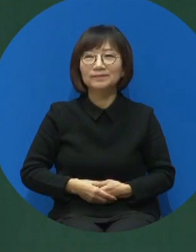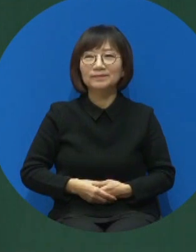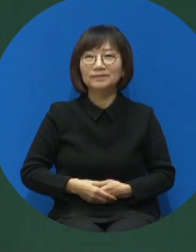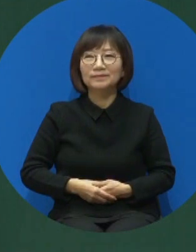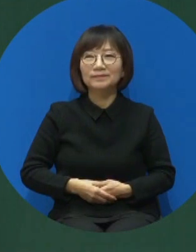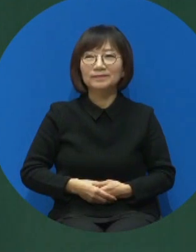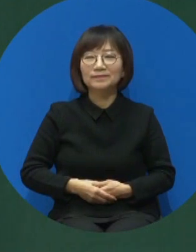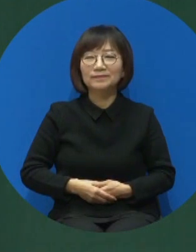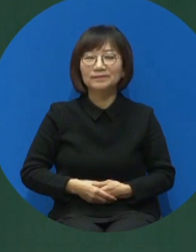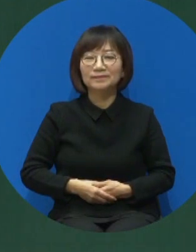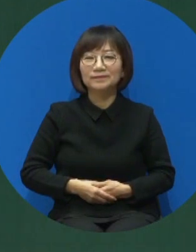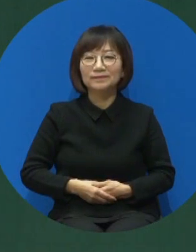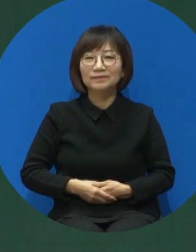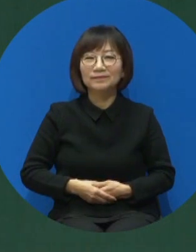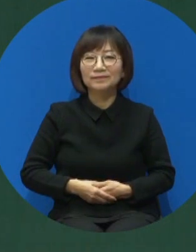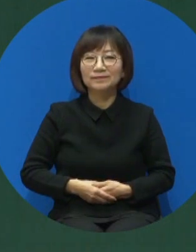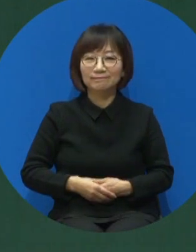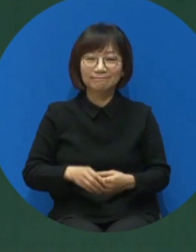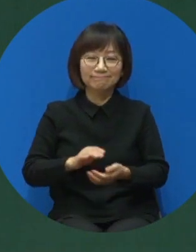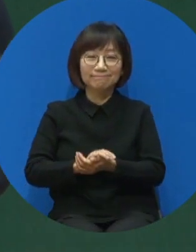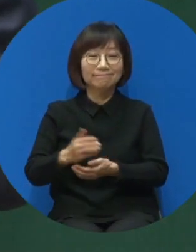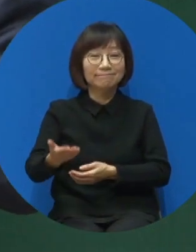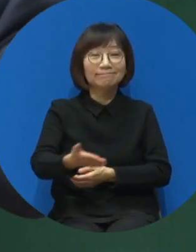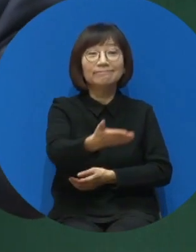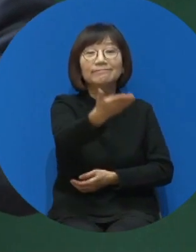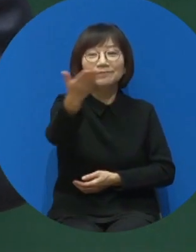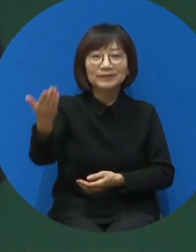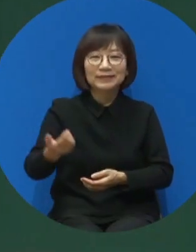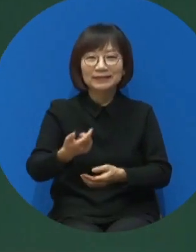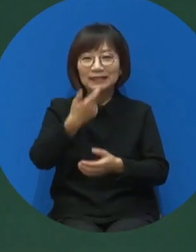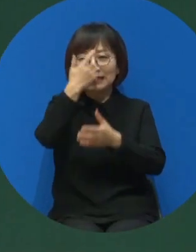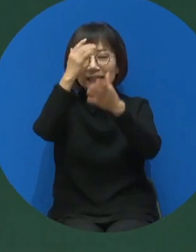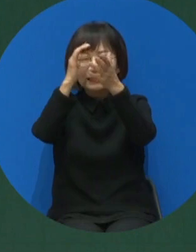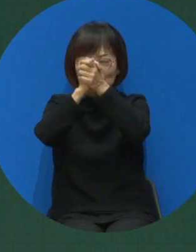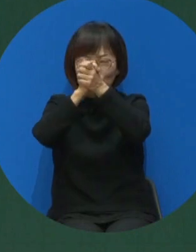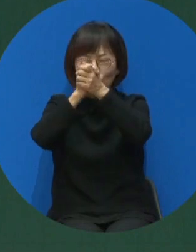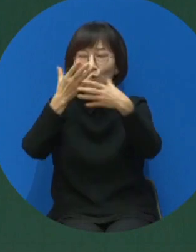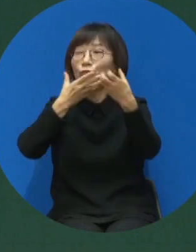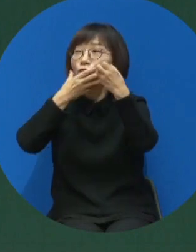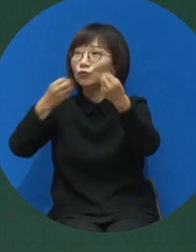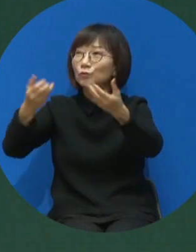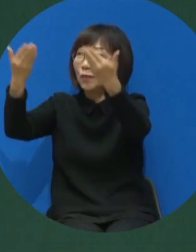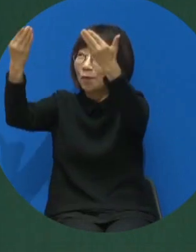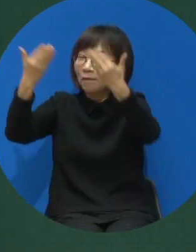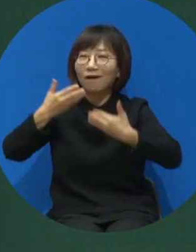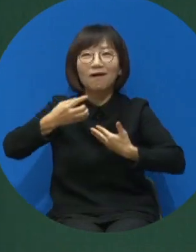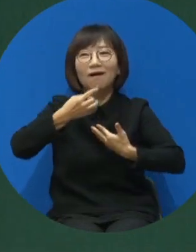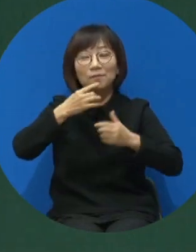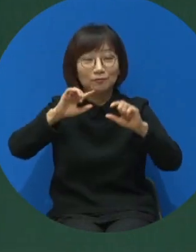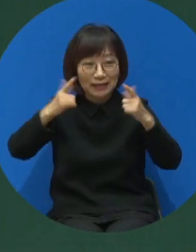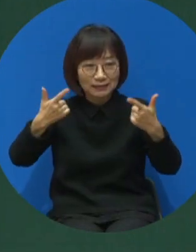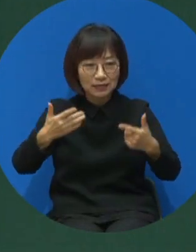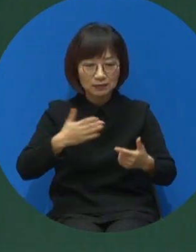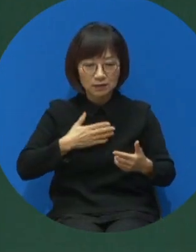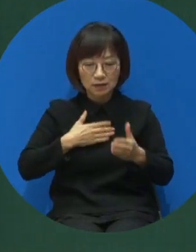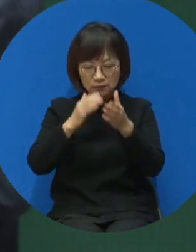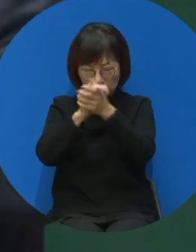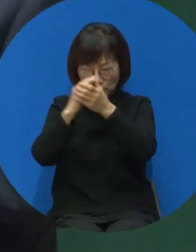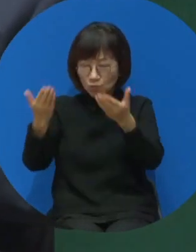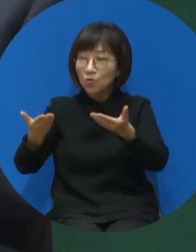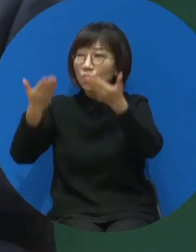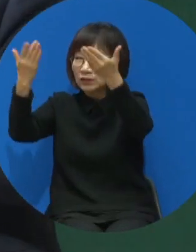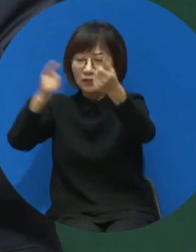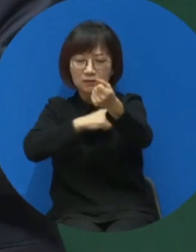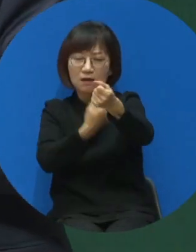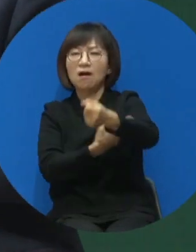quito ojal no es que solamente tengan estas bendiciones si no tienes los requisitos para poder orar también eres única